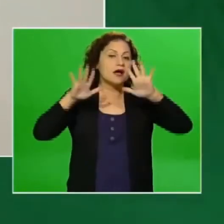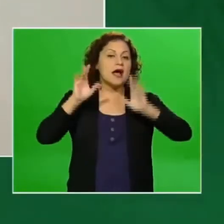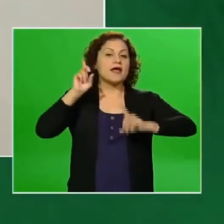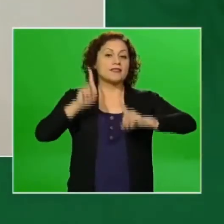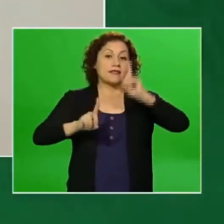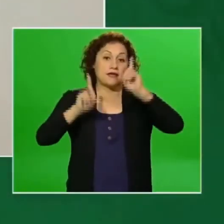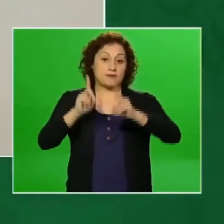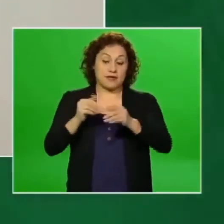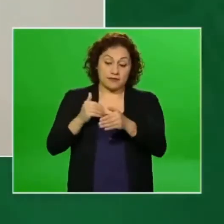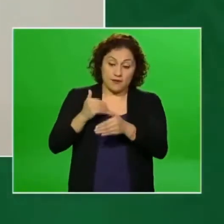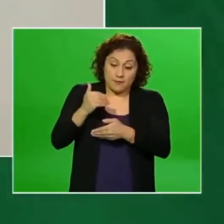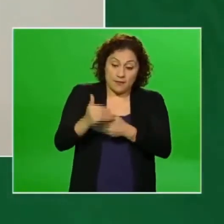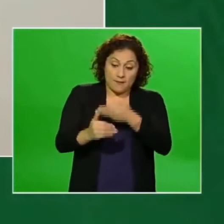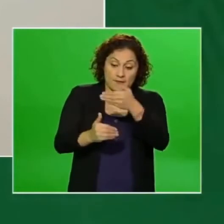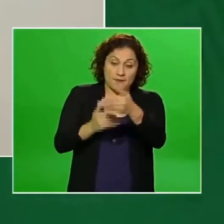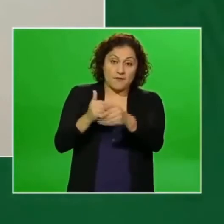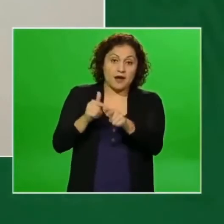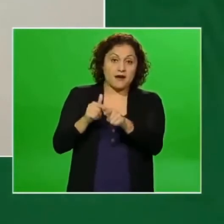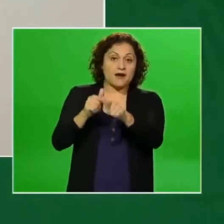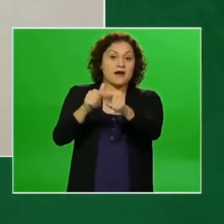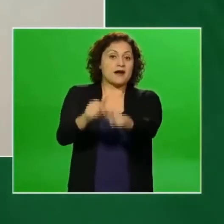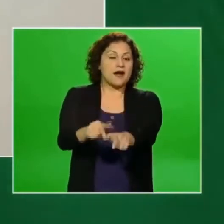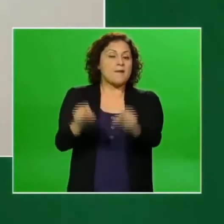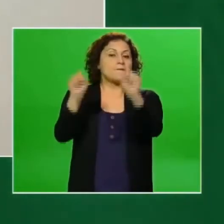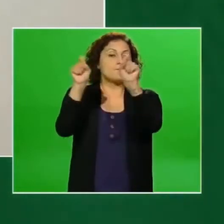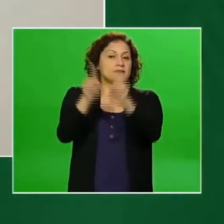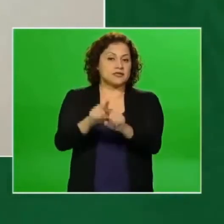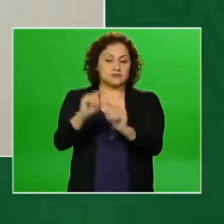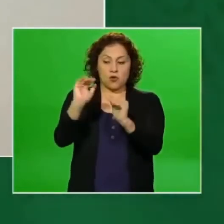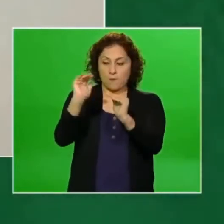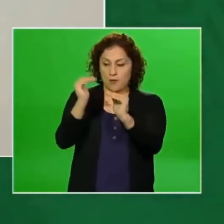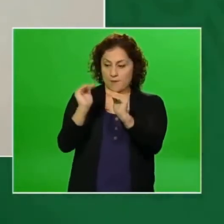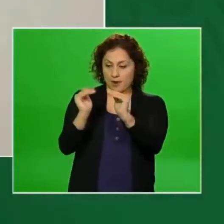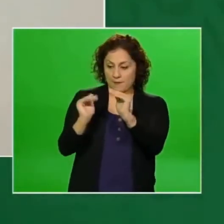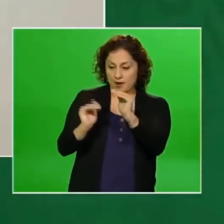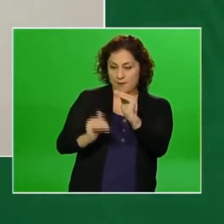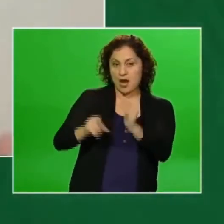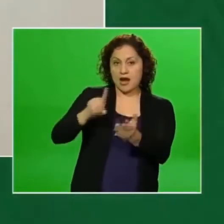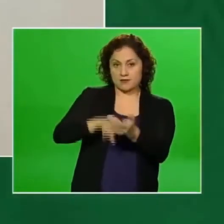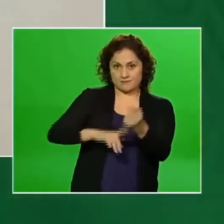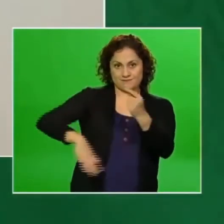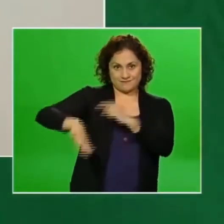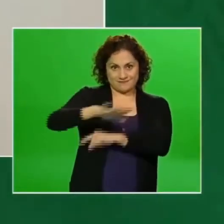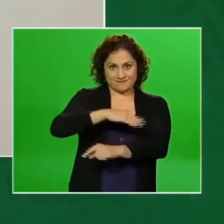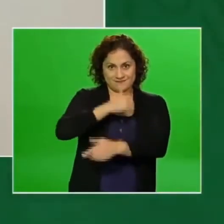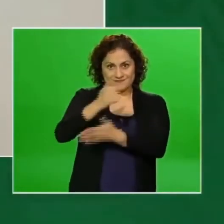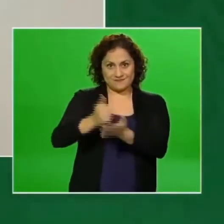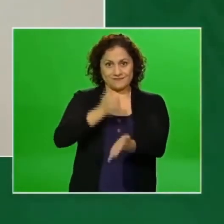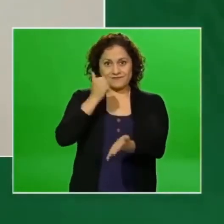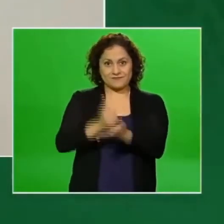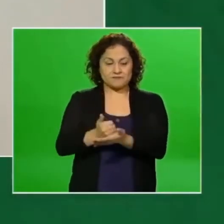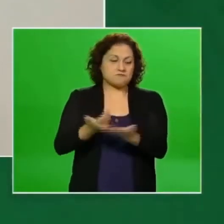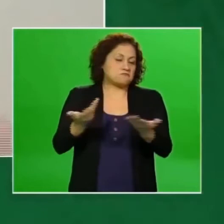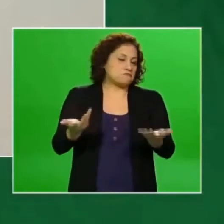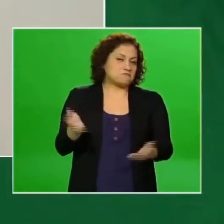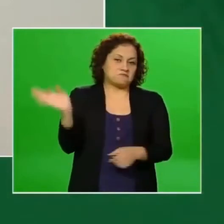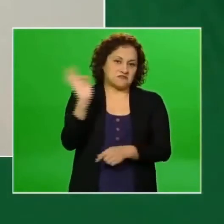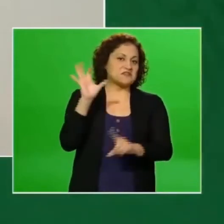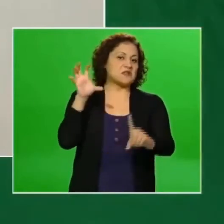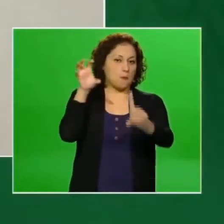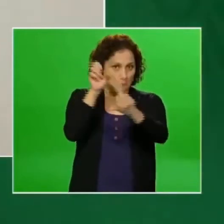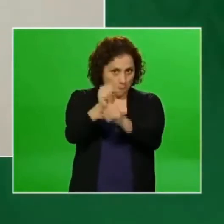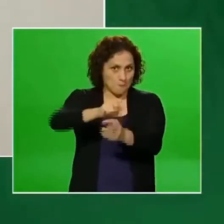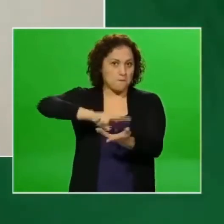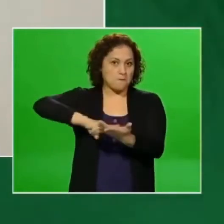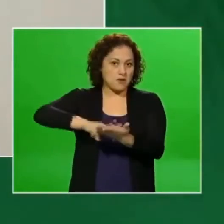el comportamiento y el control de la epidemia se mantienen como hasta ahora en la Ciudad de México, pues de seguro será un objetivo que puedan lograr, pero